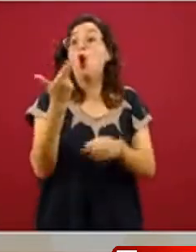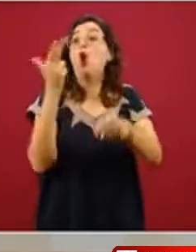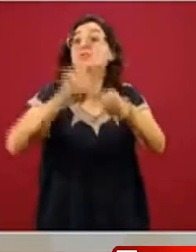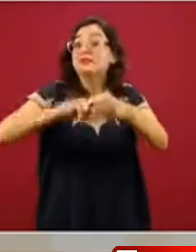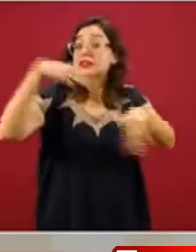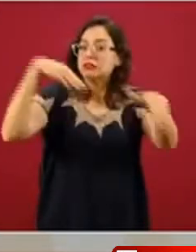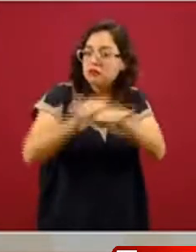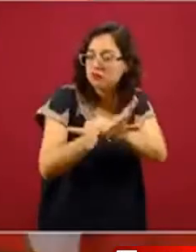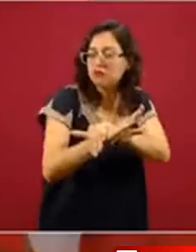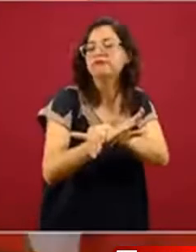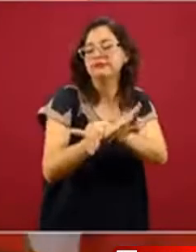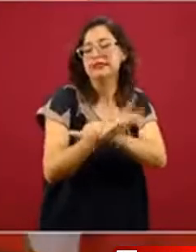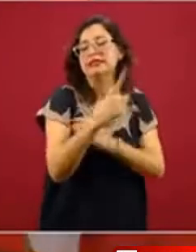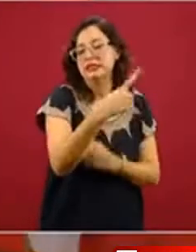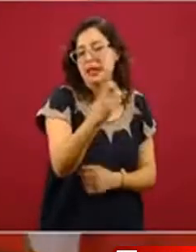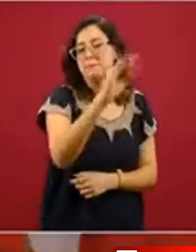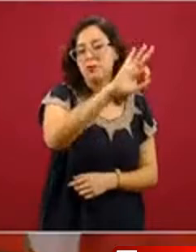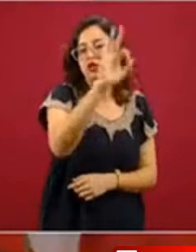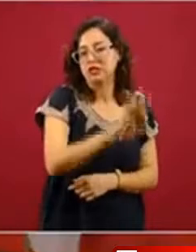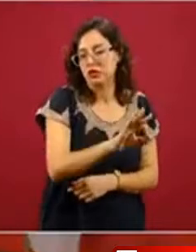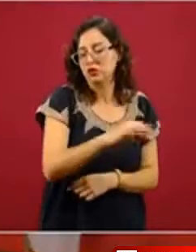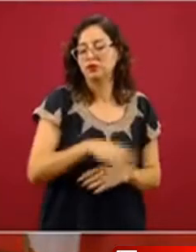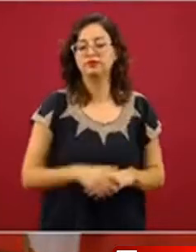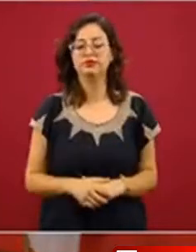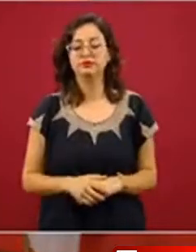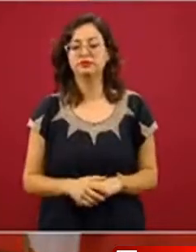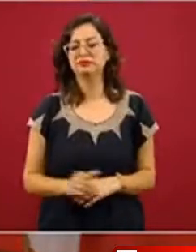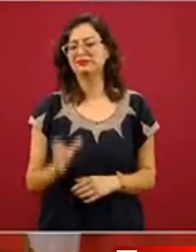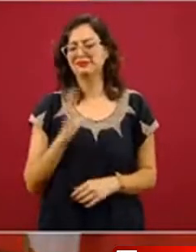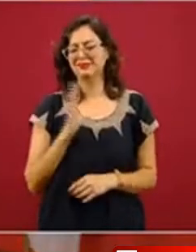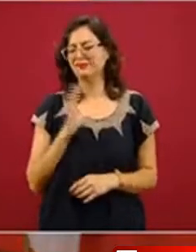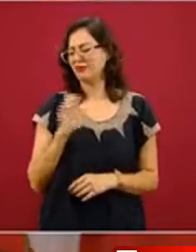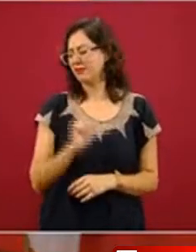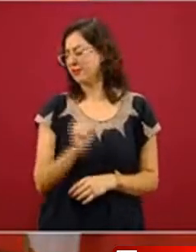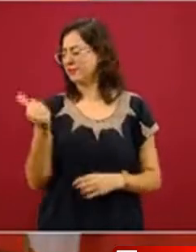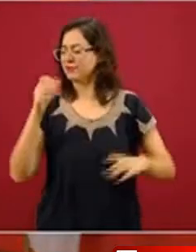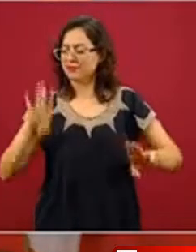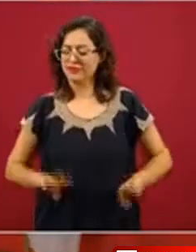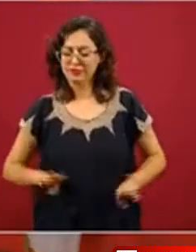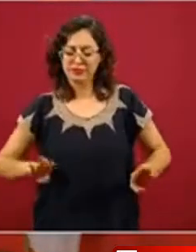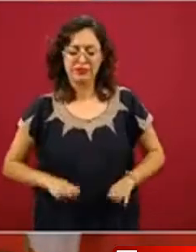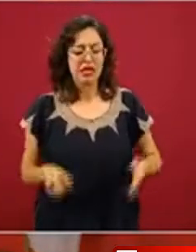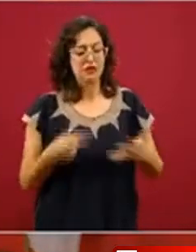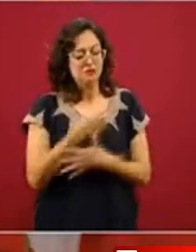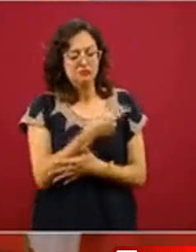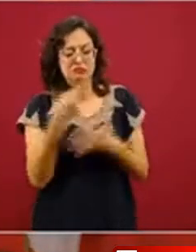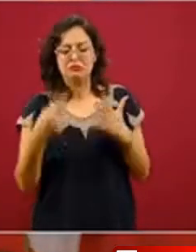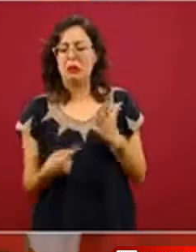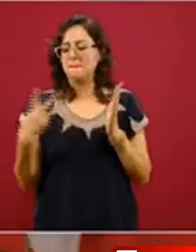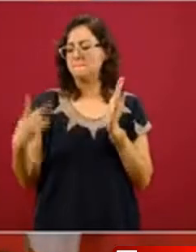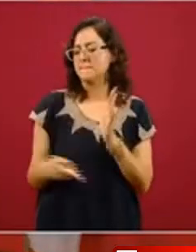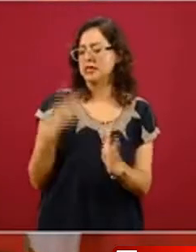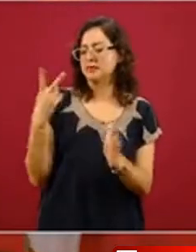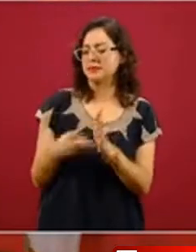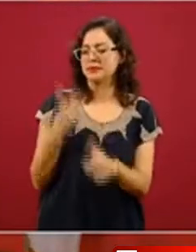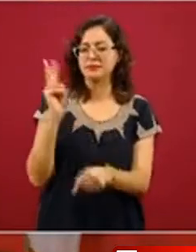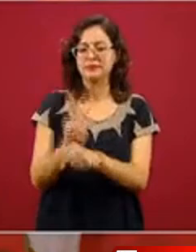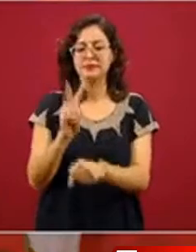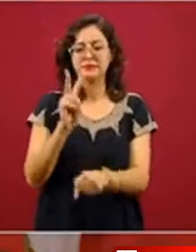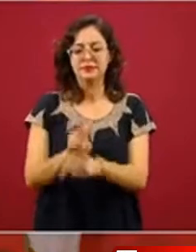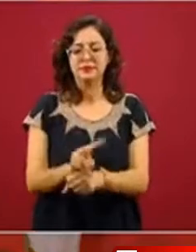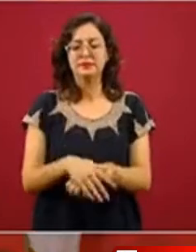ocasiones. Hay otros componentes de la vigilancia epidemiológica que también aquí hemos mencionado, se lo comentamos